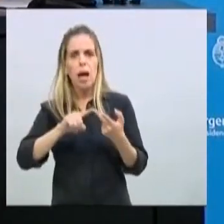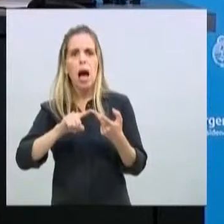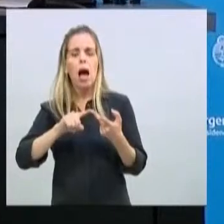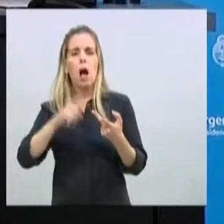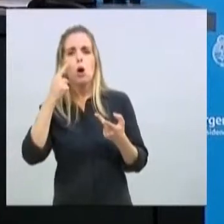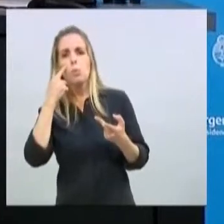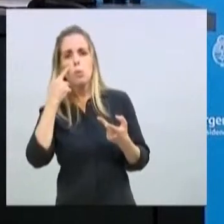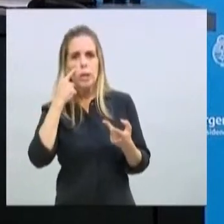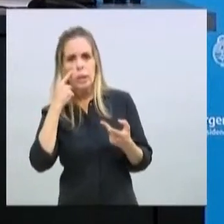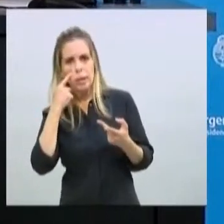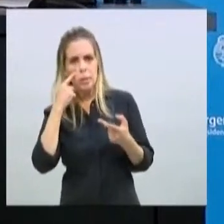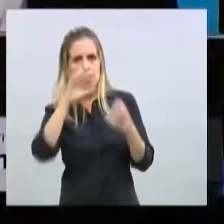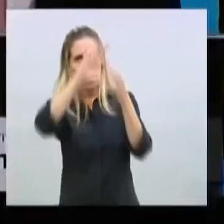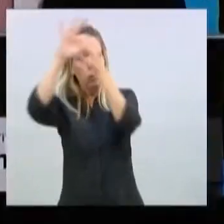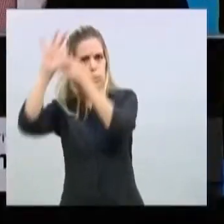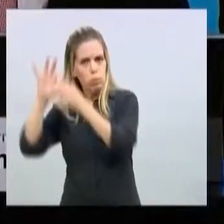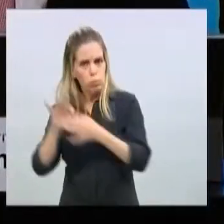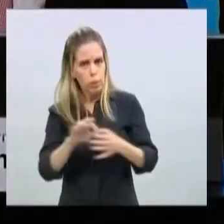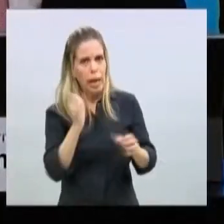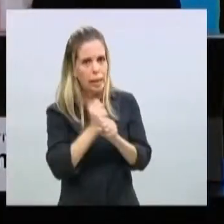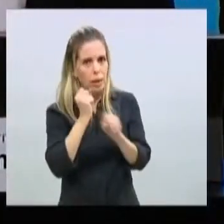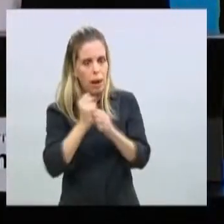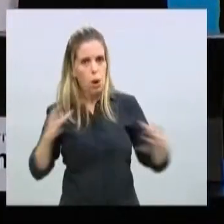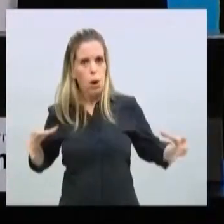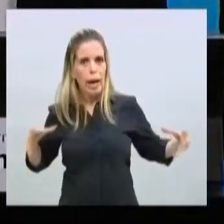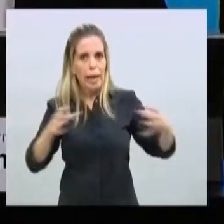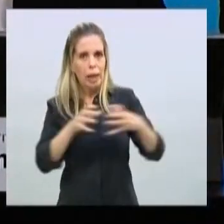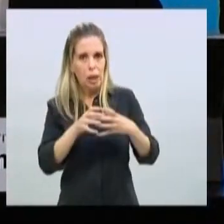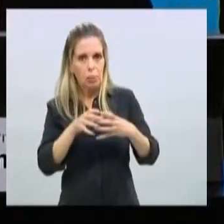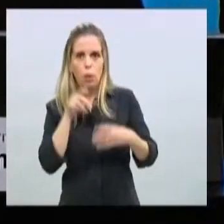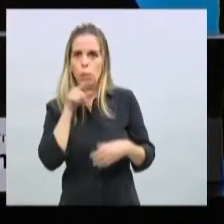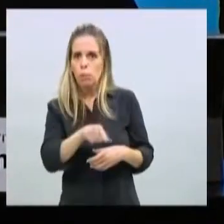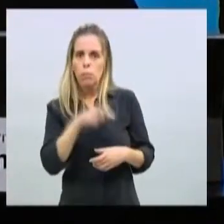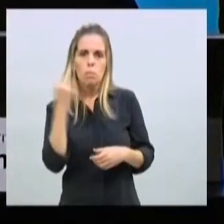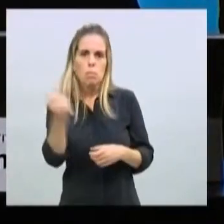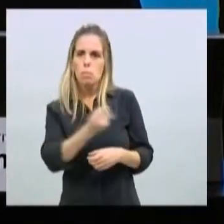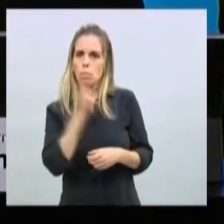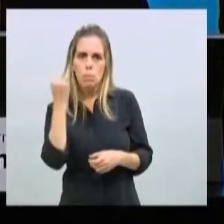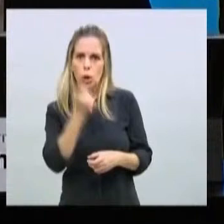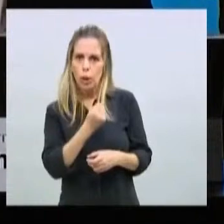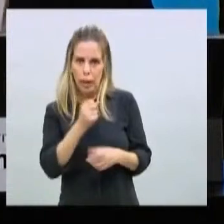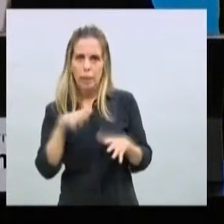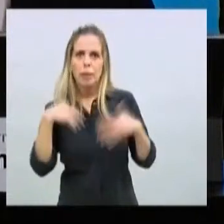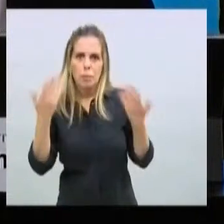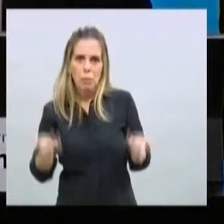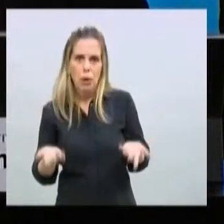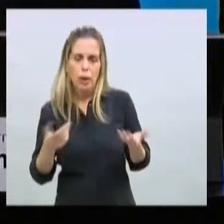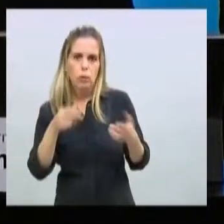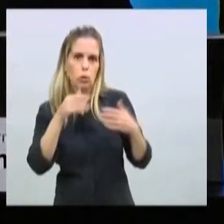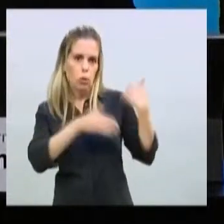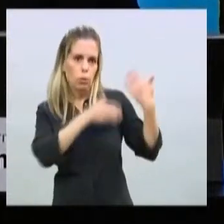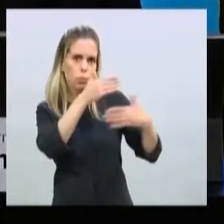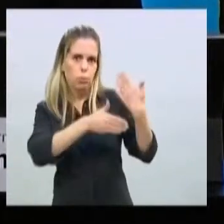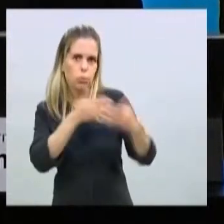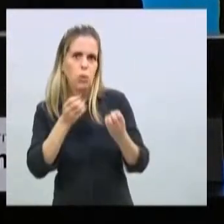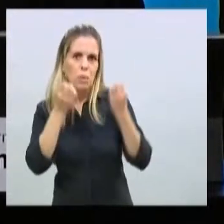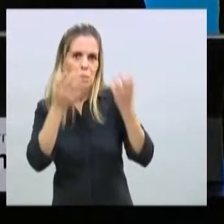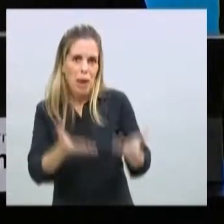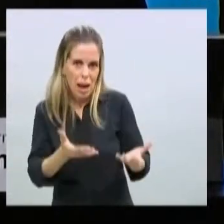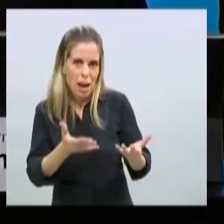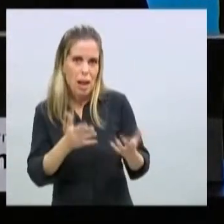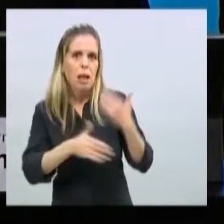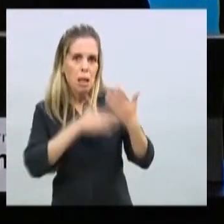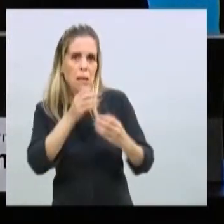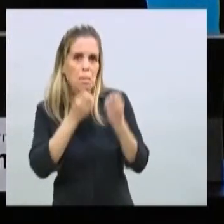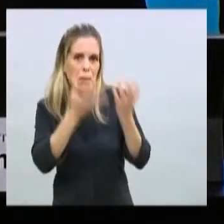trabajando en equipo y creo que eso es una de las razones del buen resultado que estamos mostrando todos, con la comparación